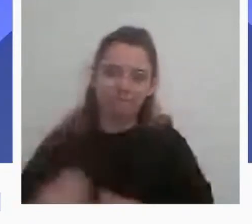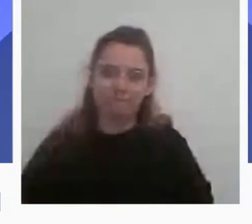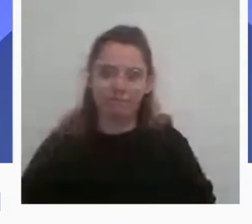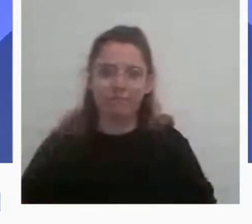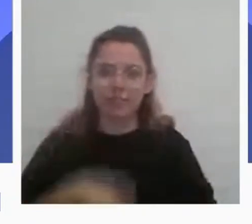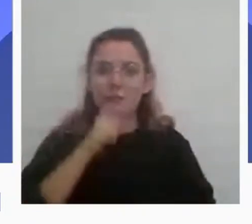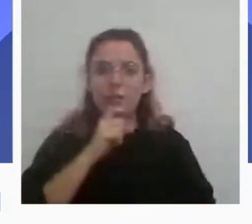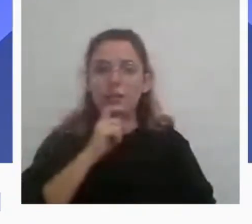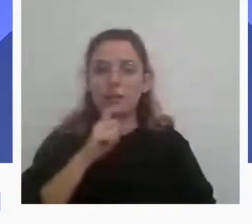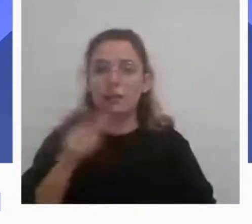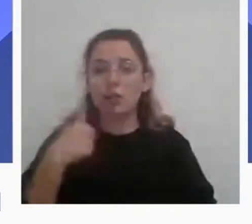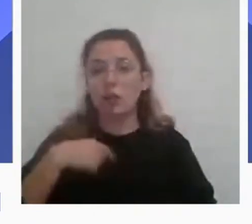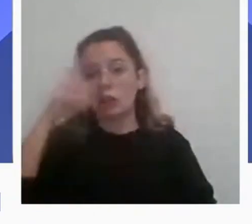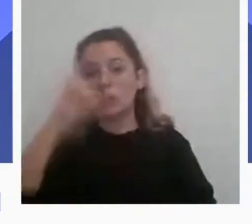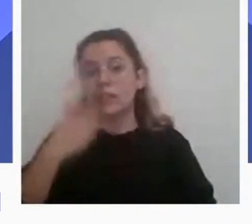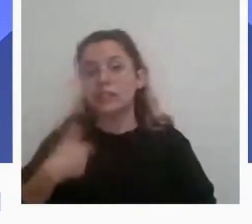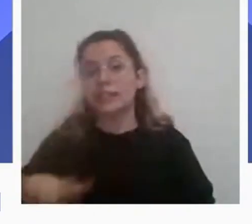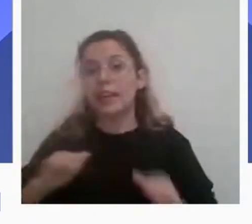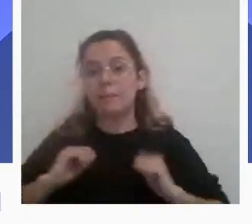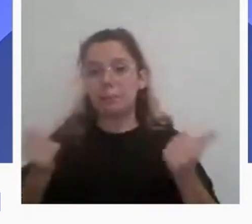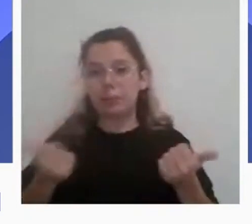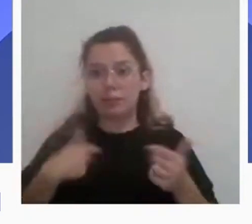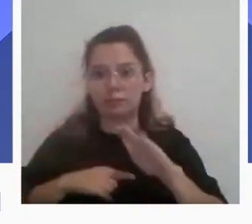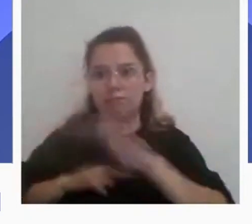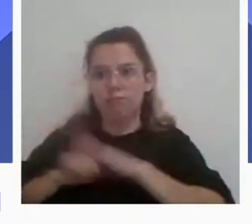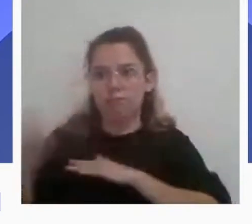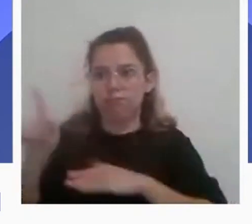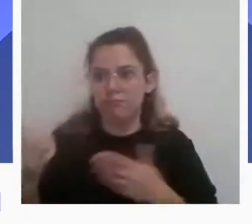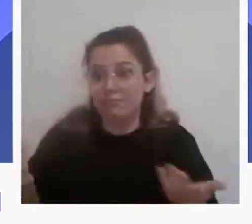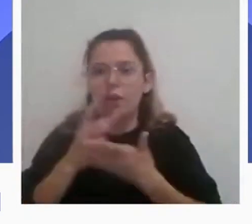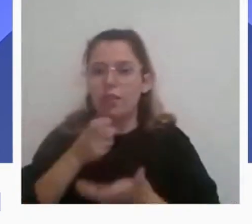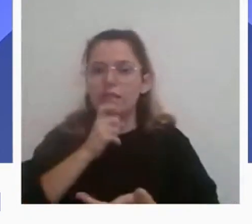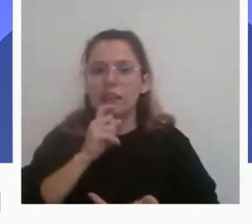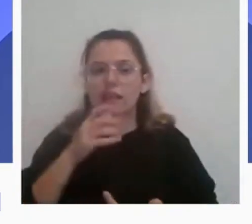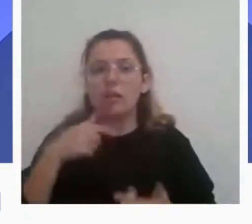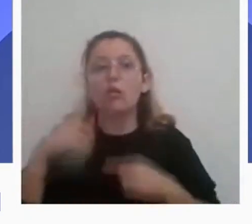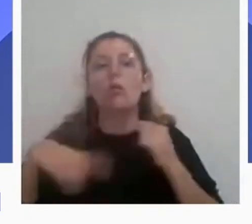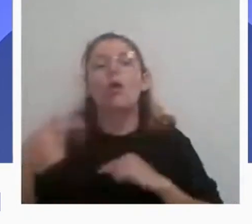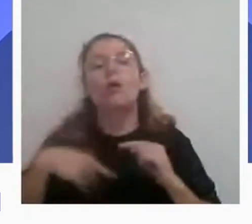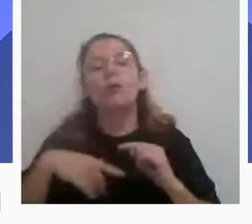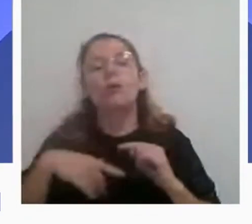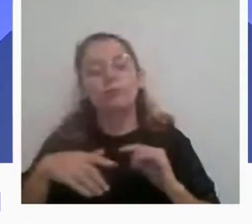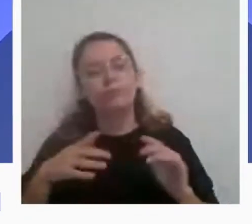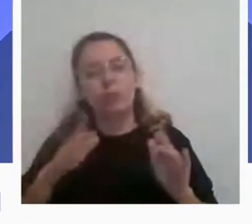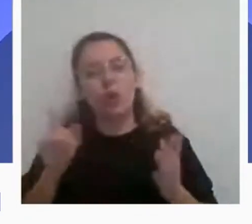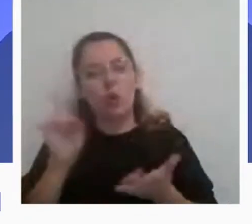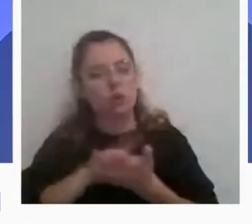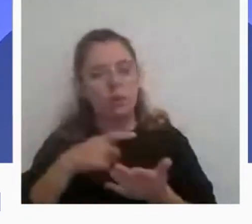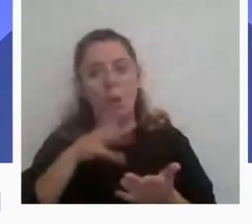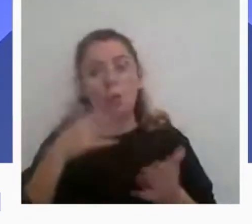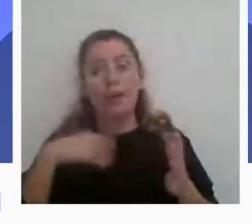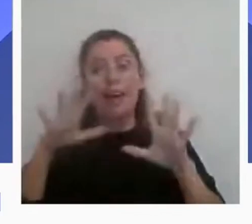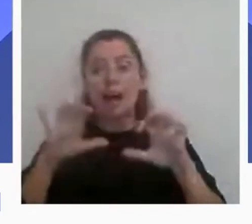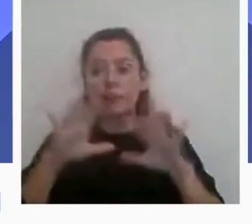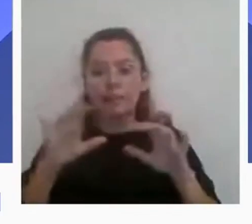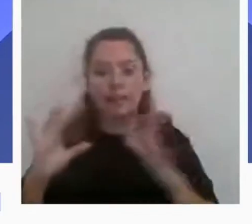ya y realmente es un reto también para ellos, pero luego quiero volver a eso, porque con el aprendizaje vamos a conectar ahora en esta mesa redonda. Yo quiero